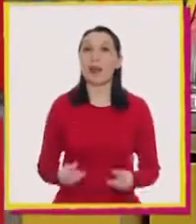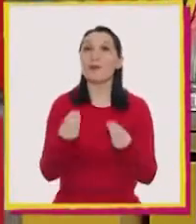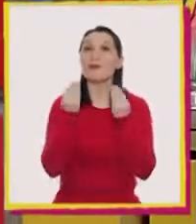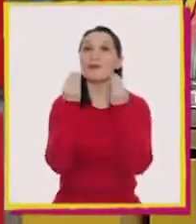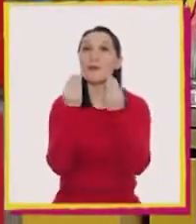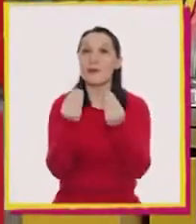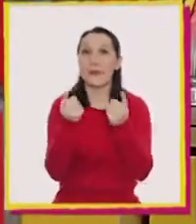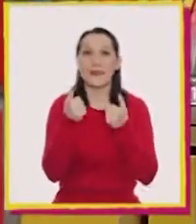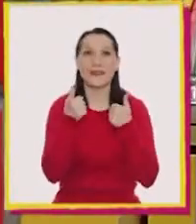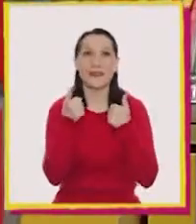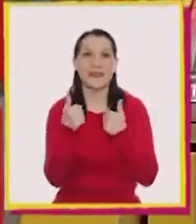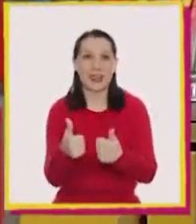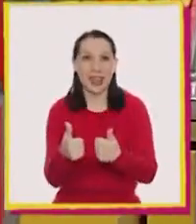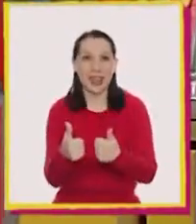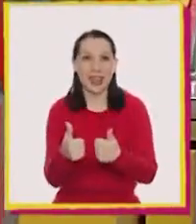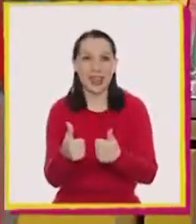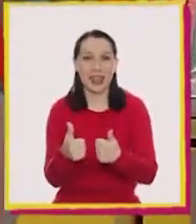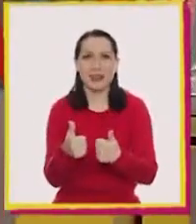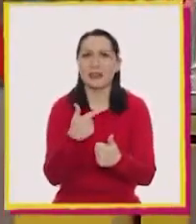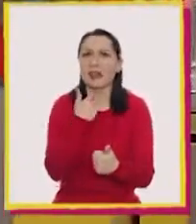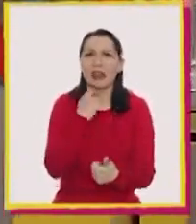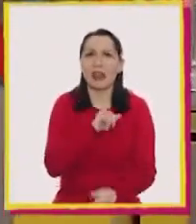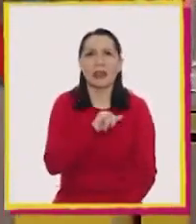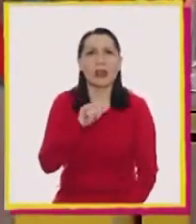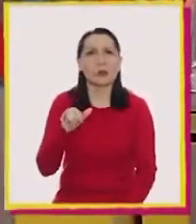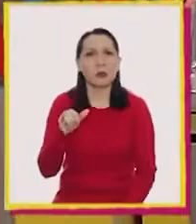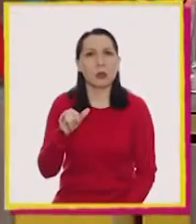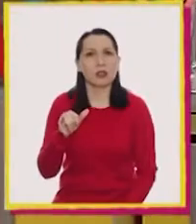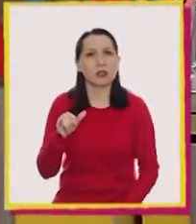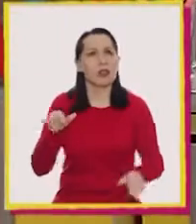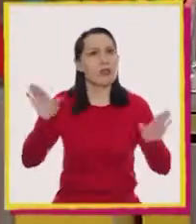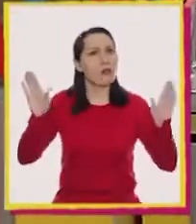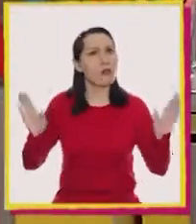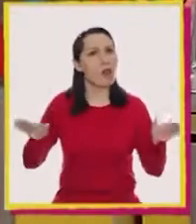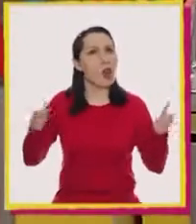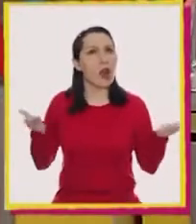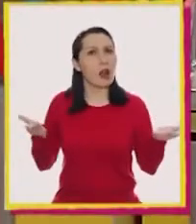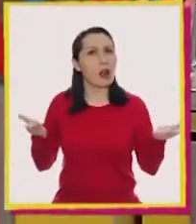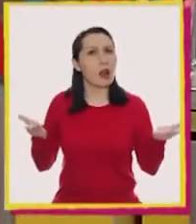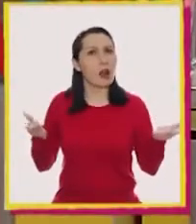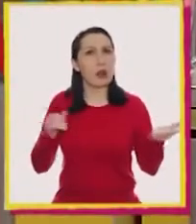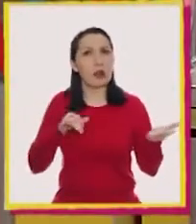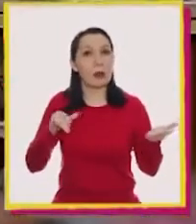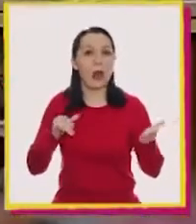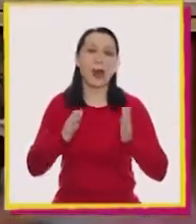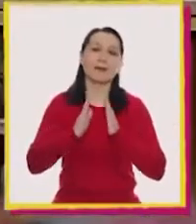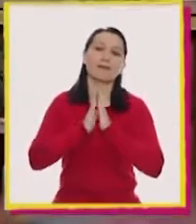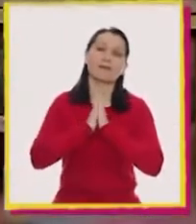volar. ¡Muy bien! ¿Qué vendría después de volar?